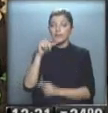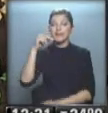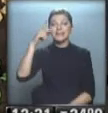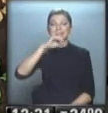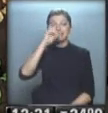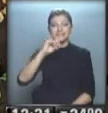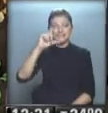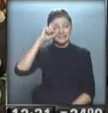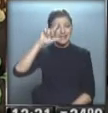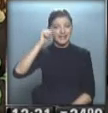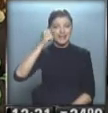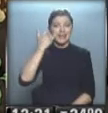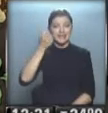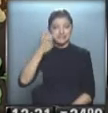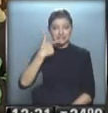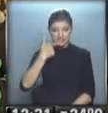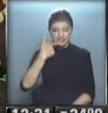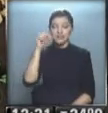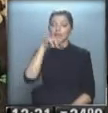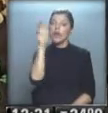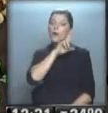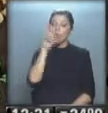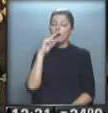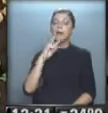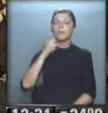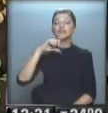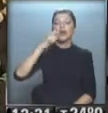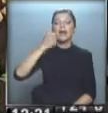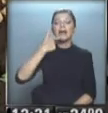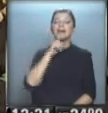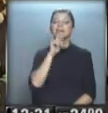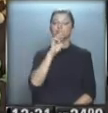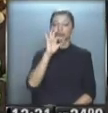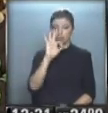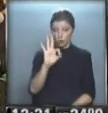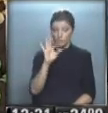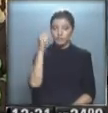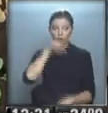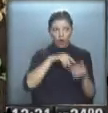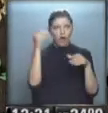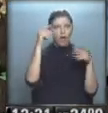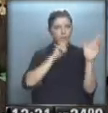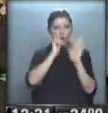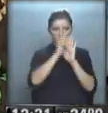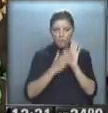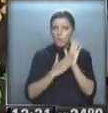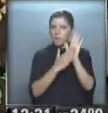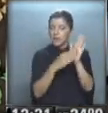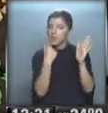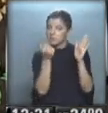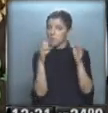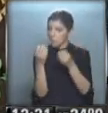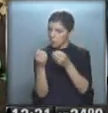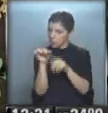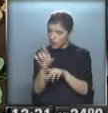candidatas principales, Xiomara Castro de Zelaya. Ella es, las encuestas le están dando muy bien, y en segundo lugar hay